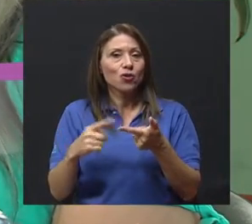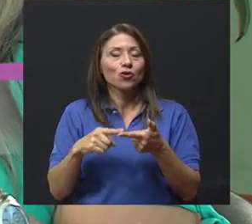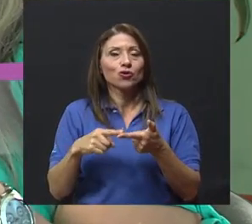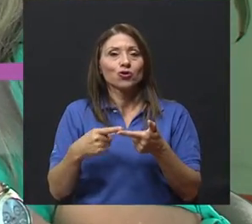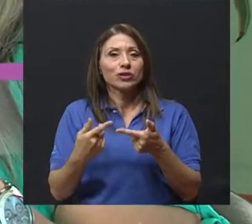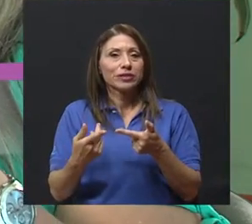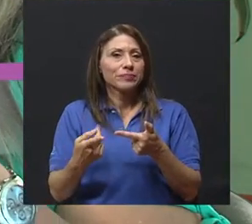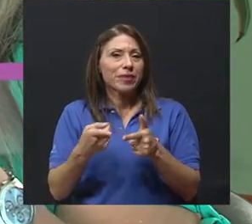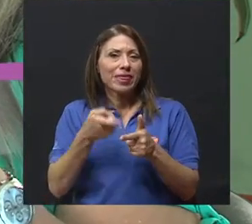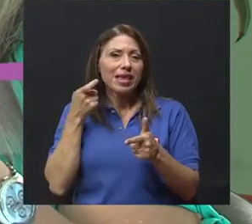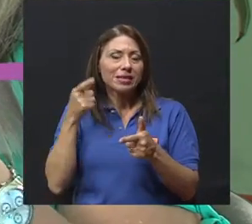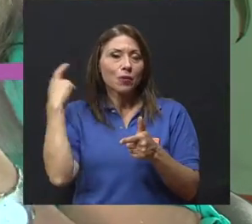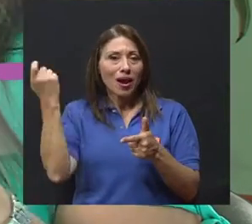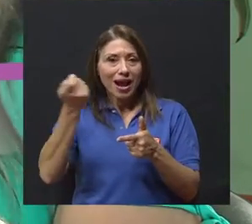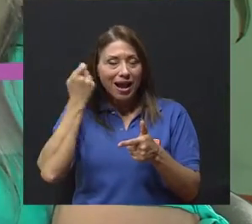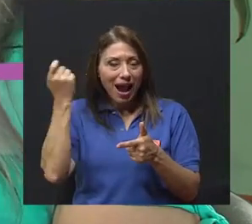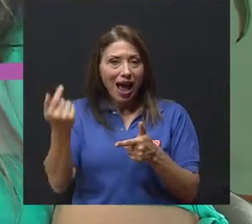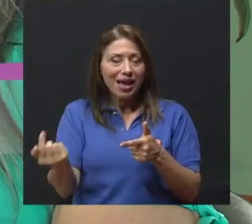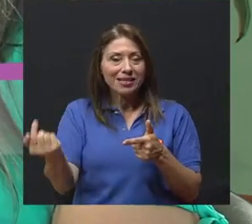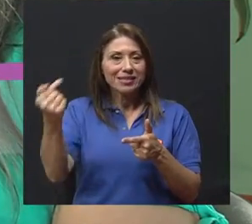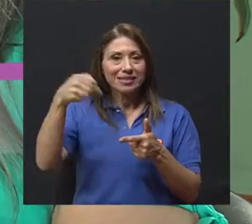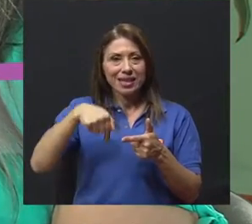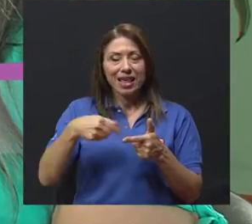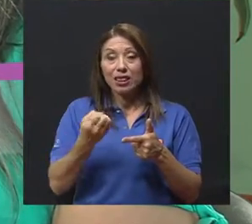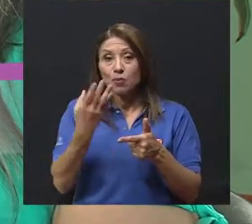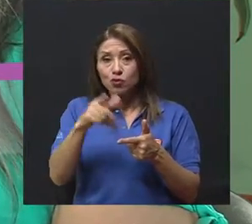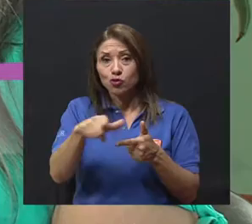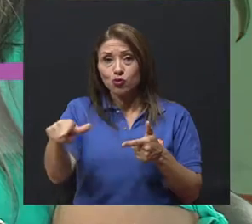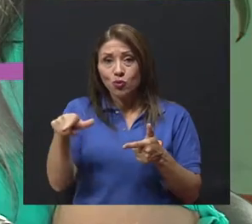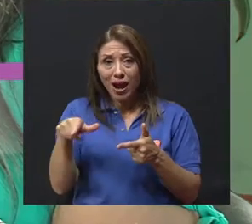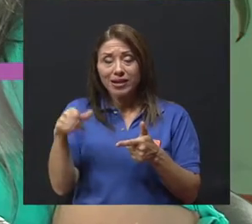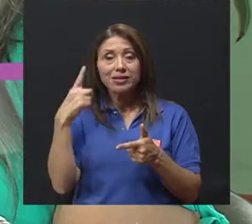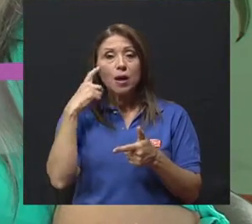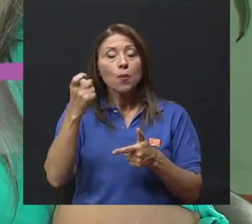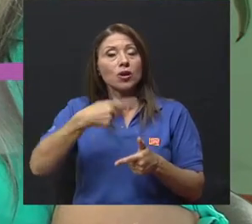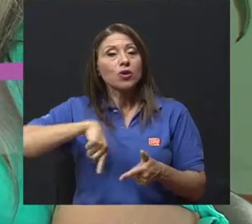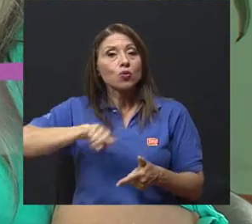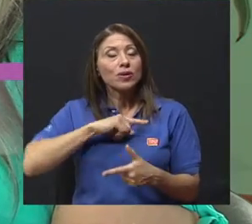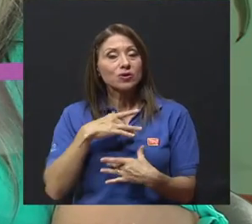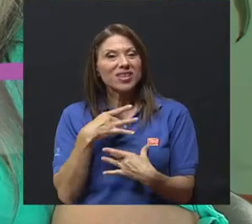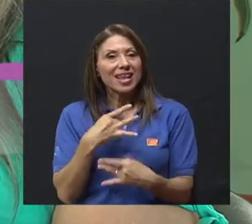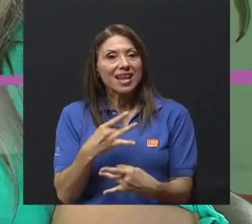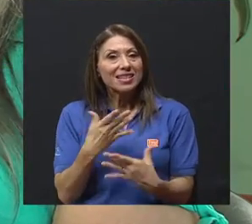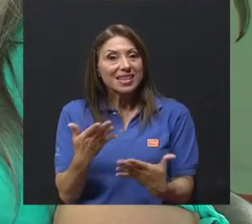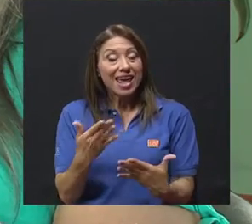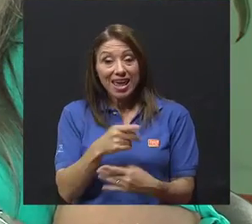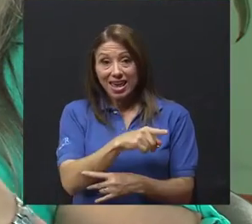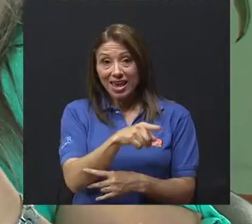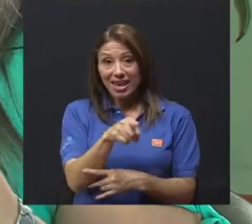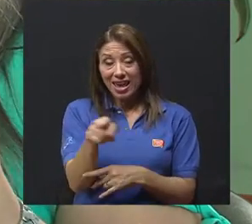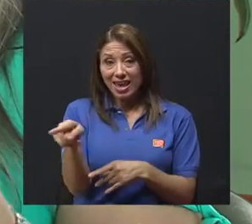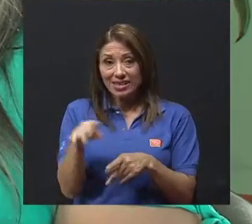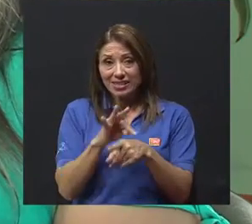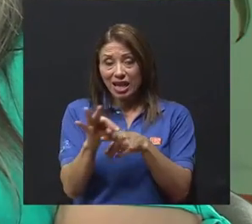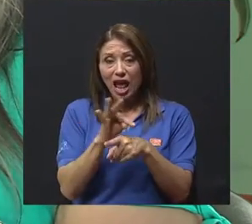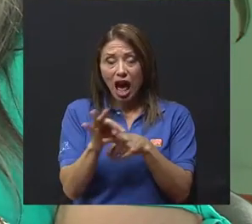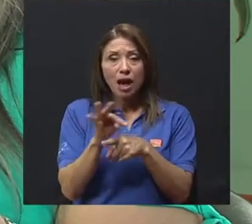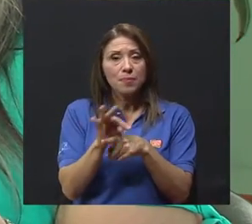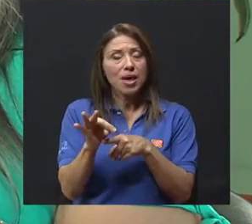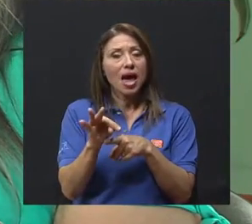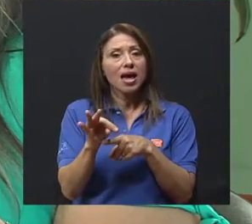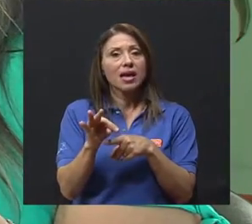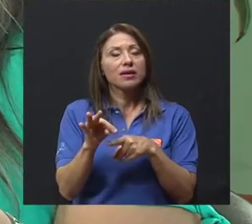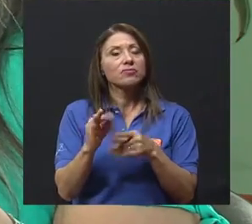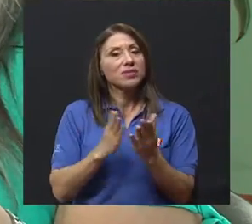que vienen desde guanacaste de muchos lugares porque nuestro interés básicamente es que la terapia sea